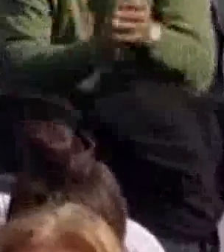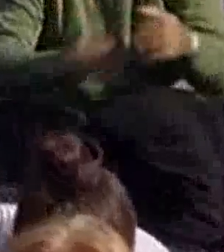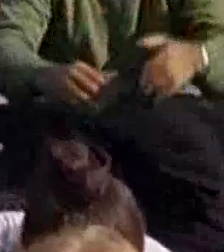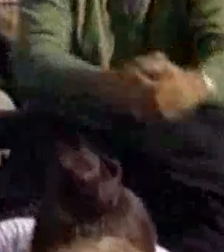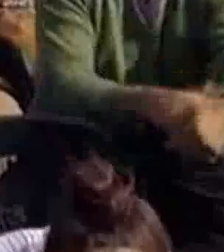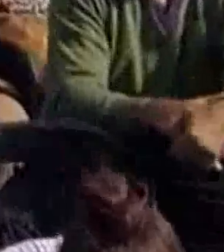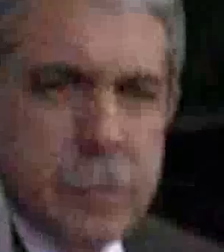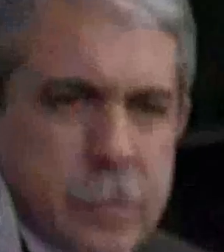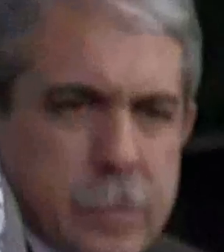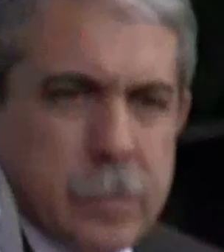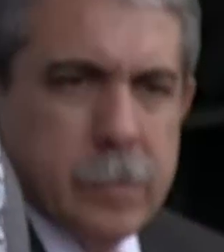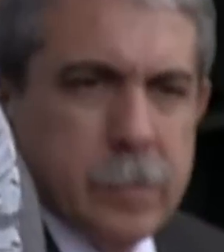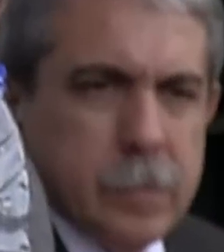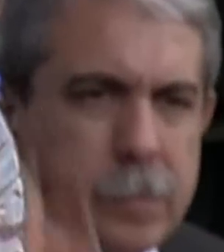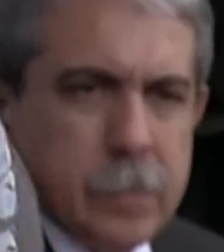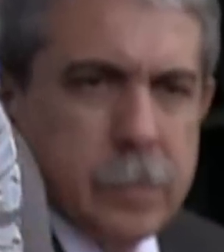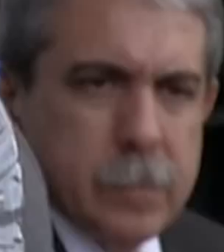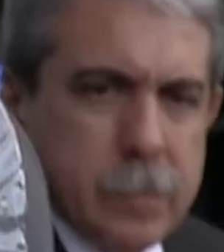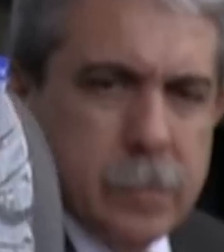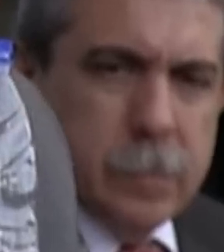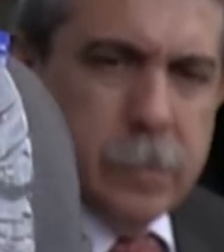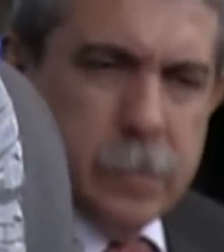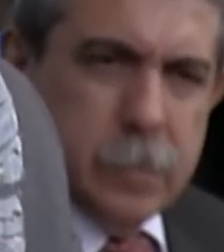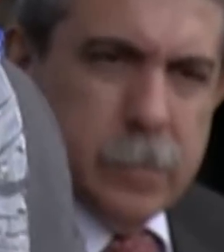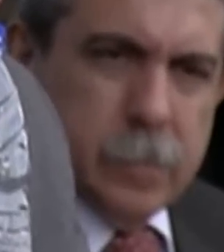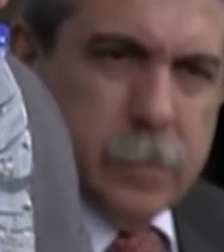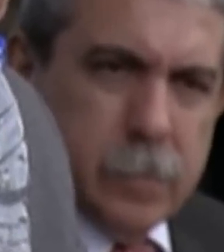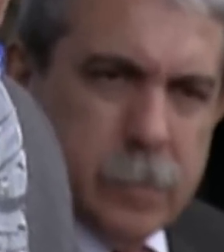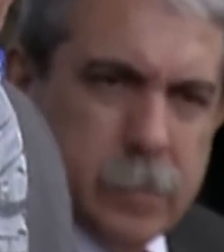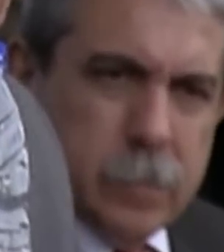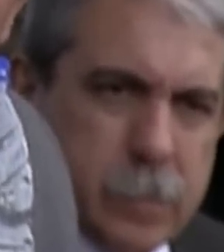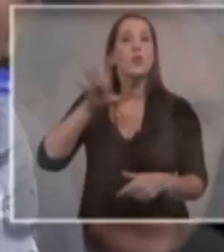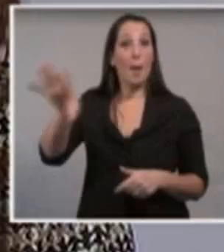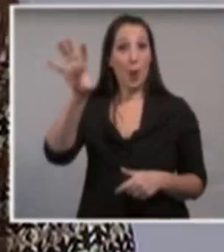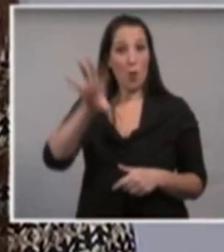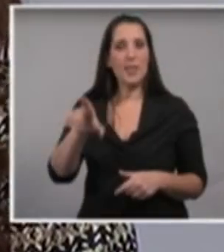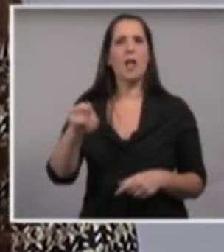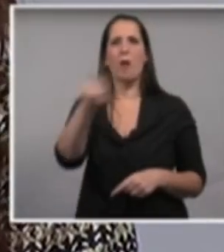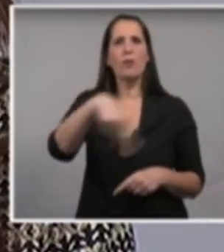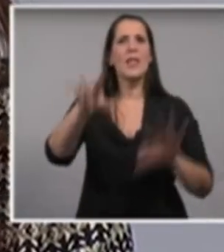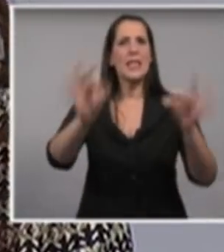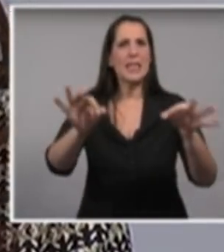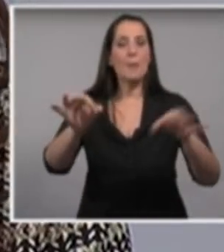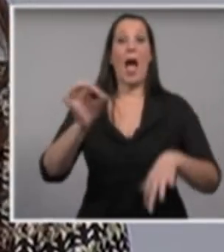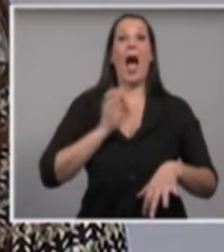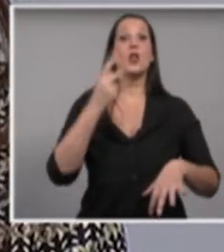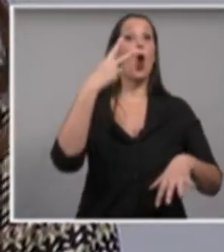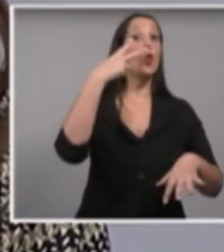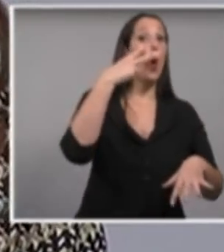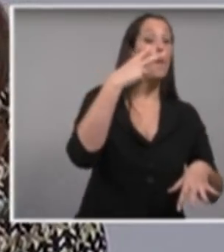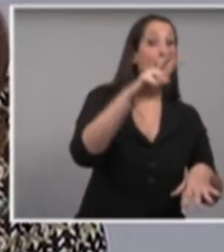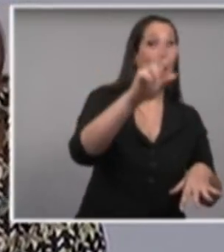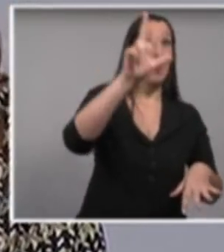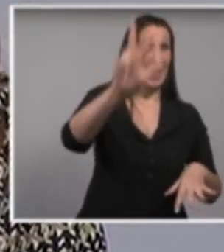nacional. Pero quiero contarles a los mendocinos, en el año 2003,